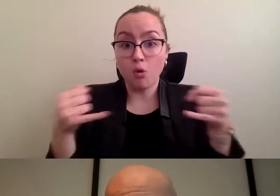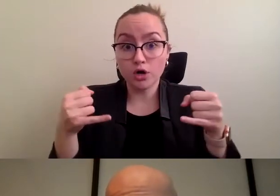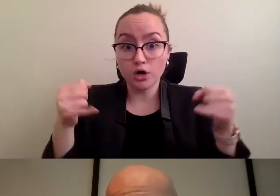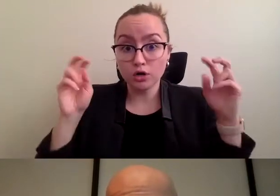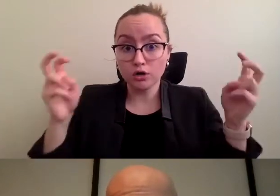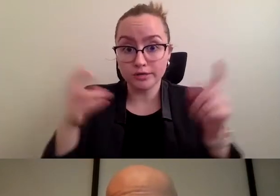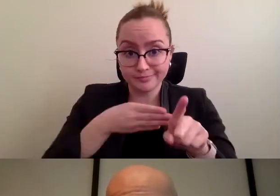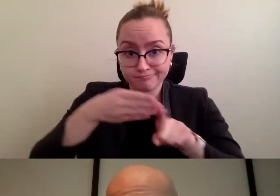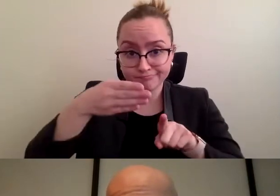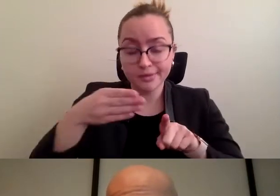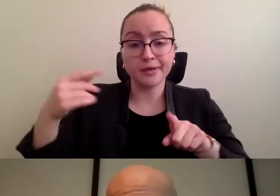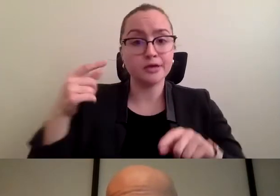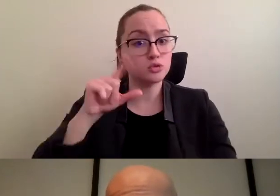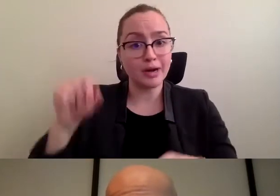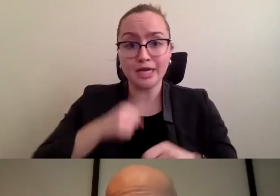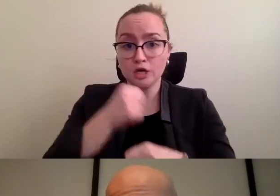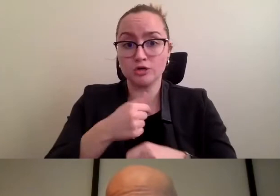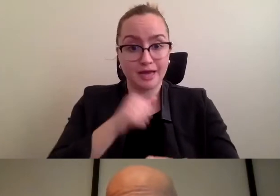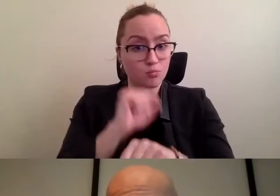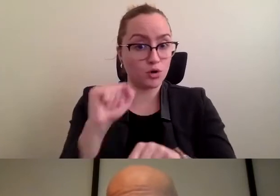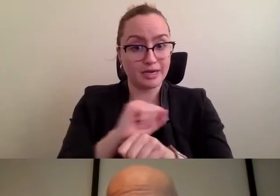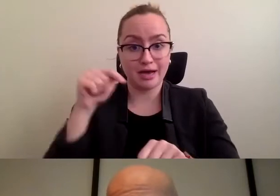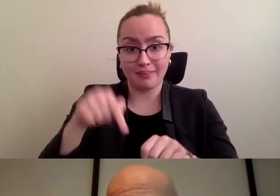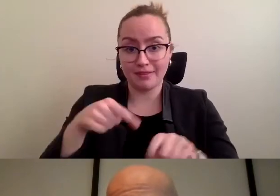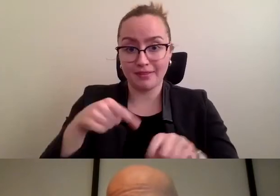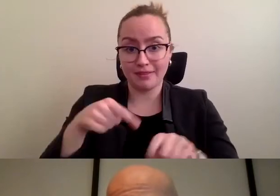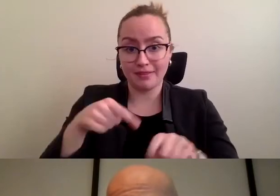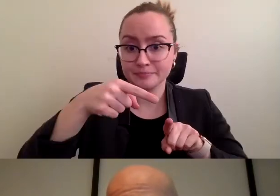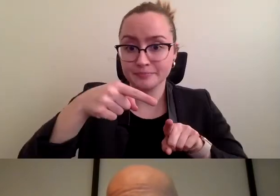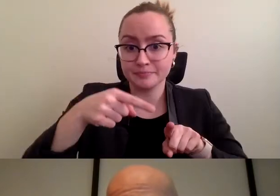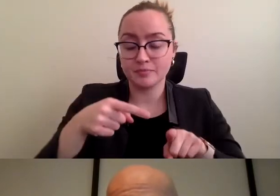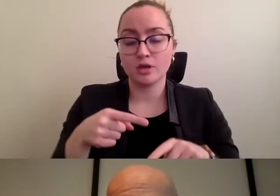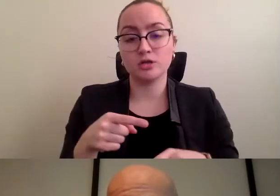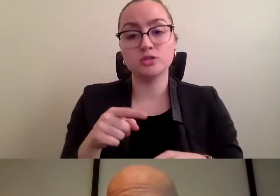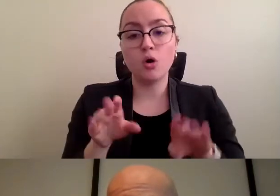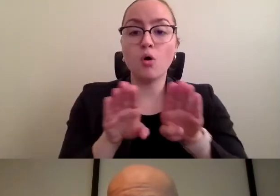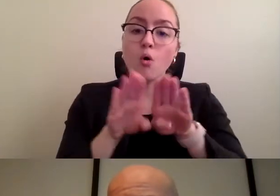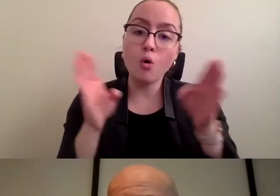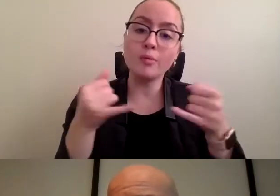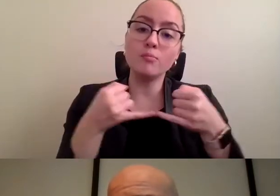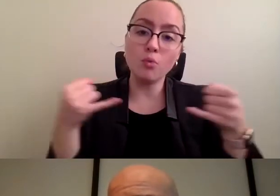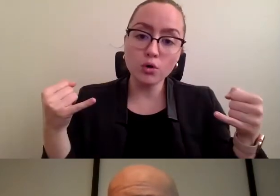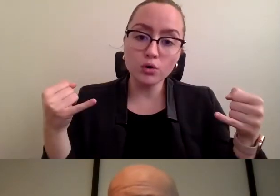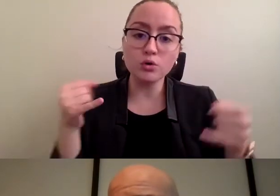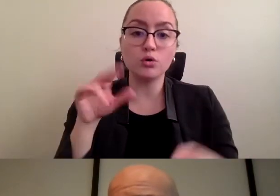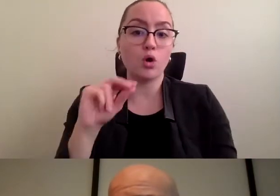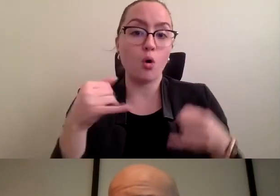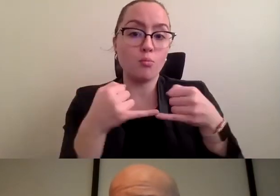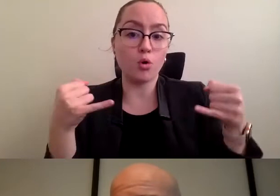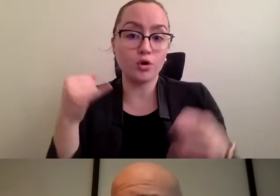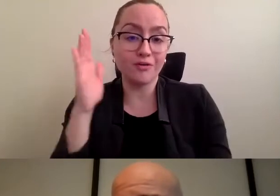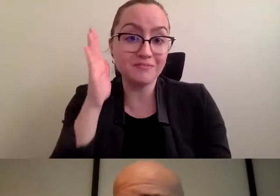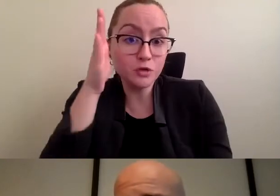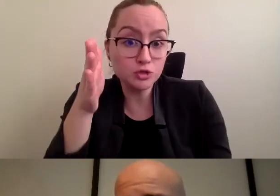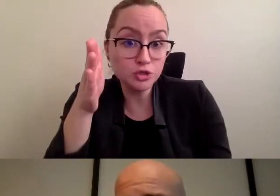trabajando en el tema de fronteras por muchos años y en todo mi trabajo, la idea de